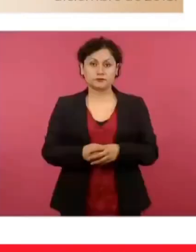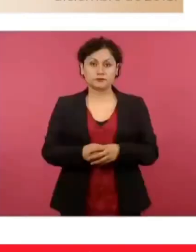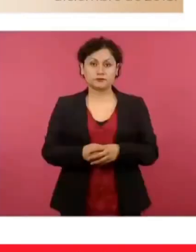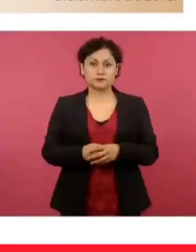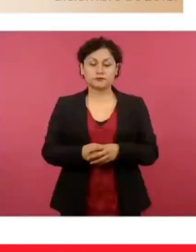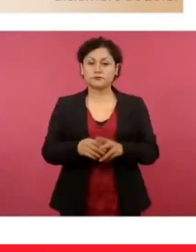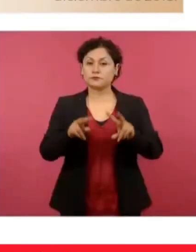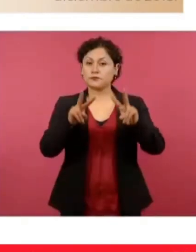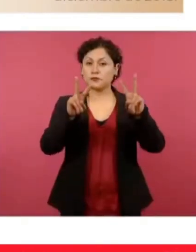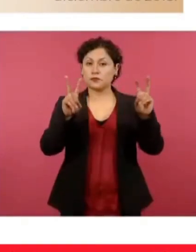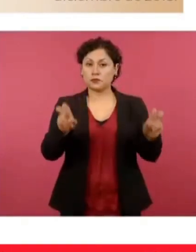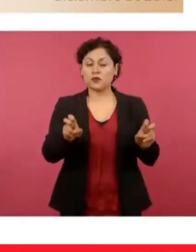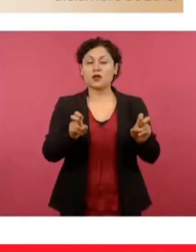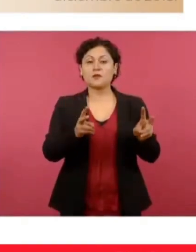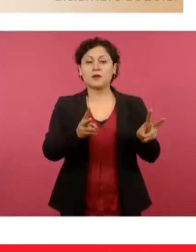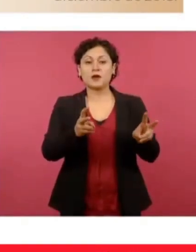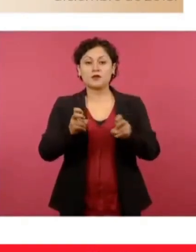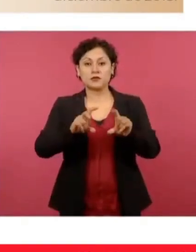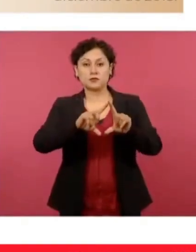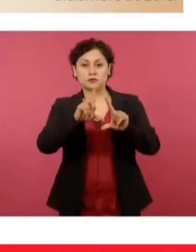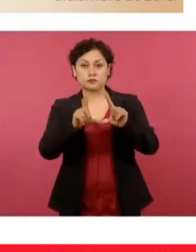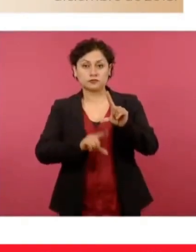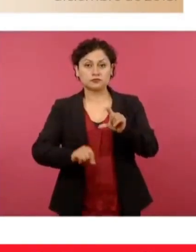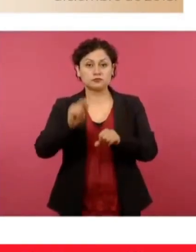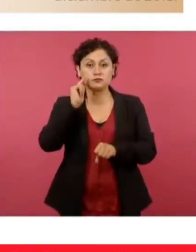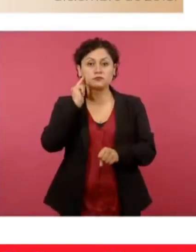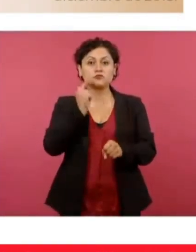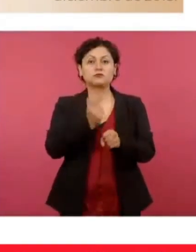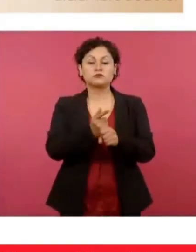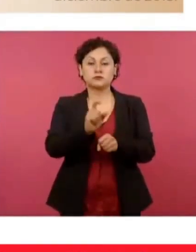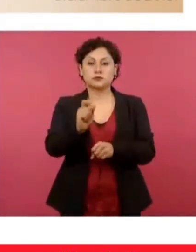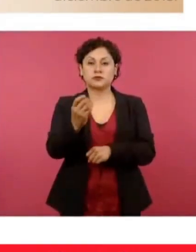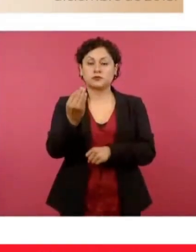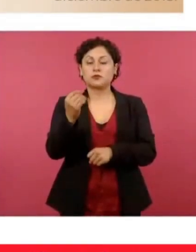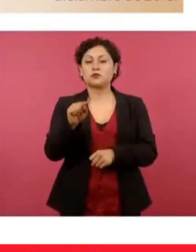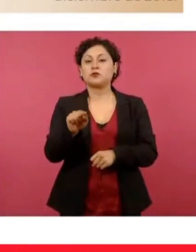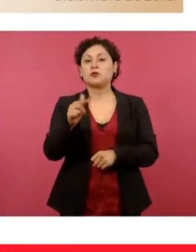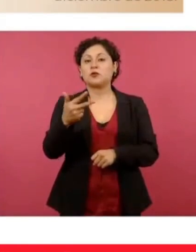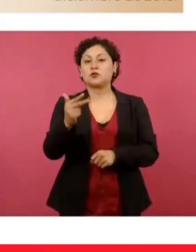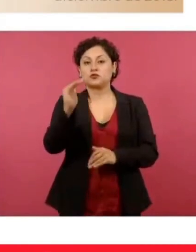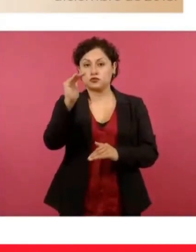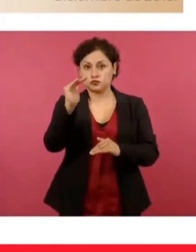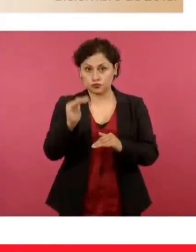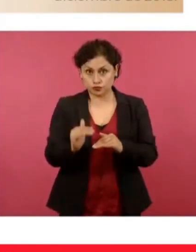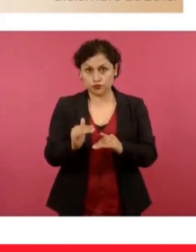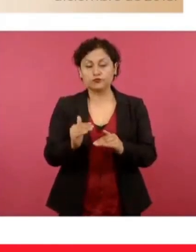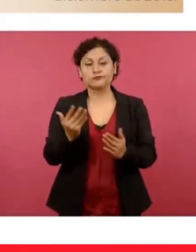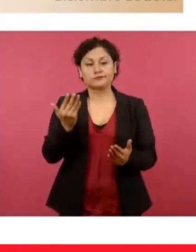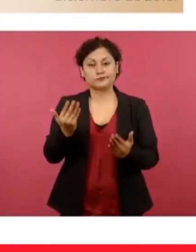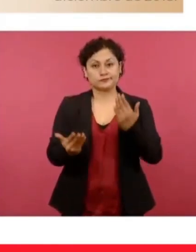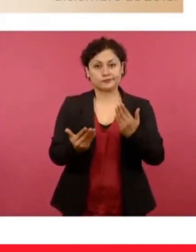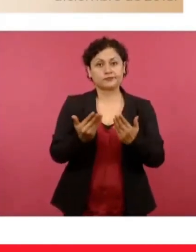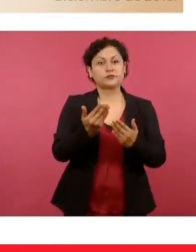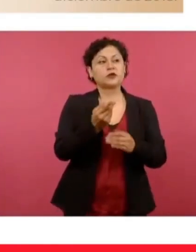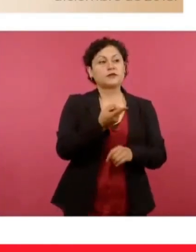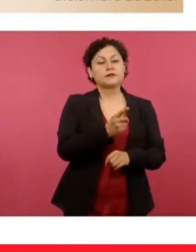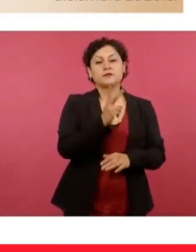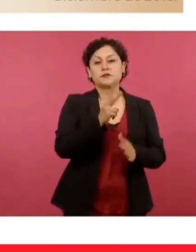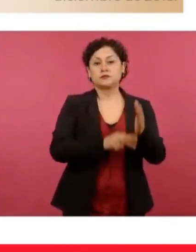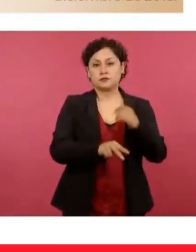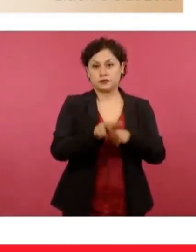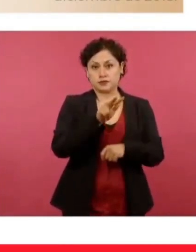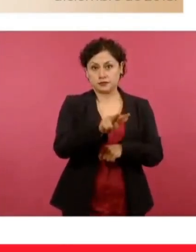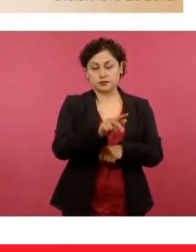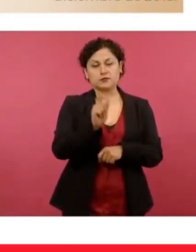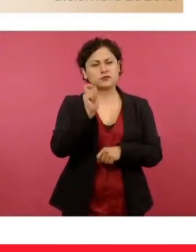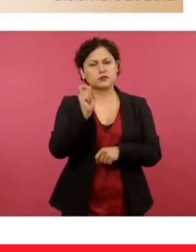se tiene una reducción de 29.8 En comparación con diciembre de 2018 este robo